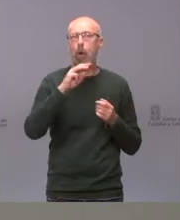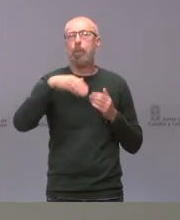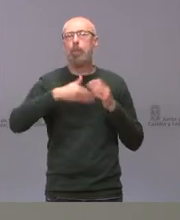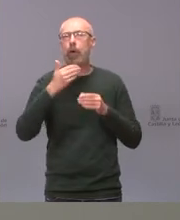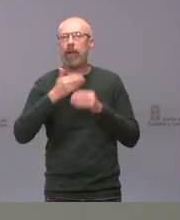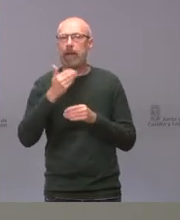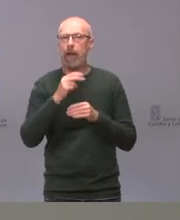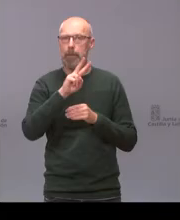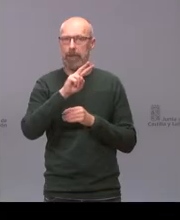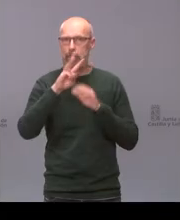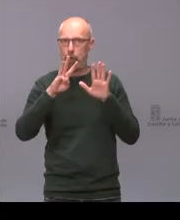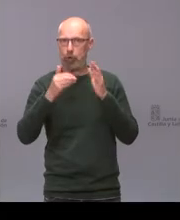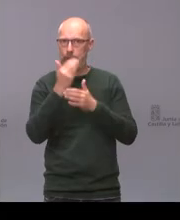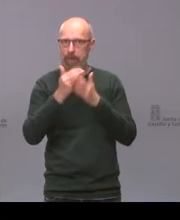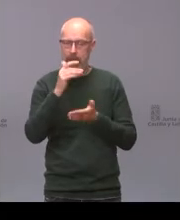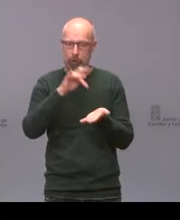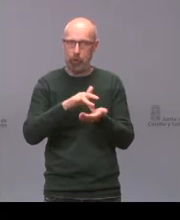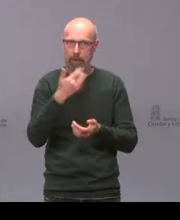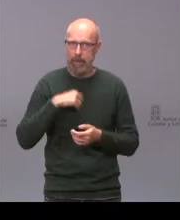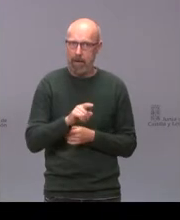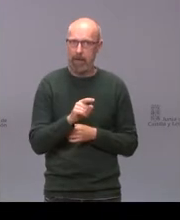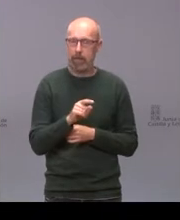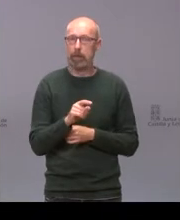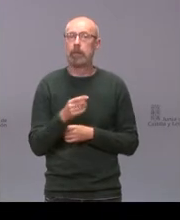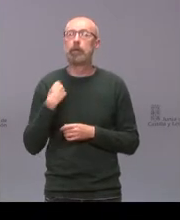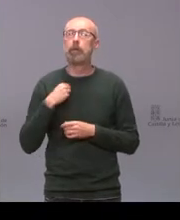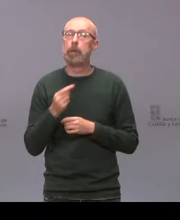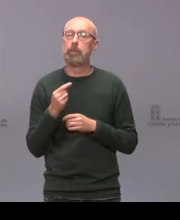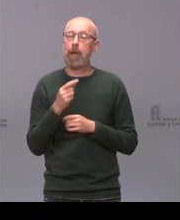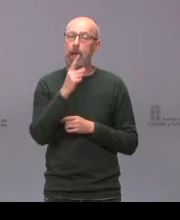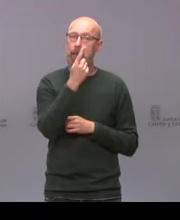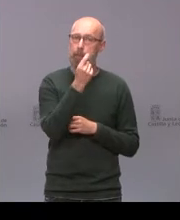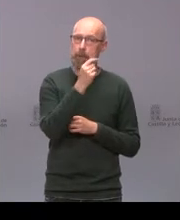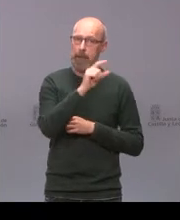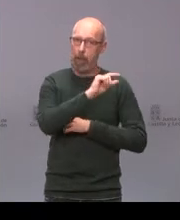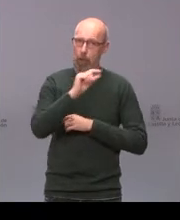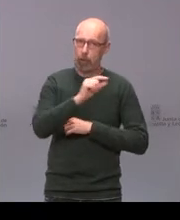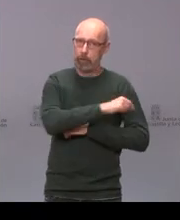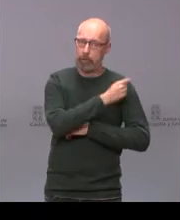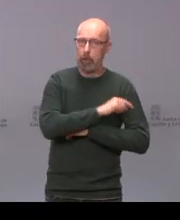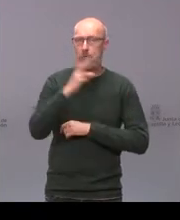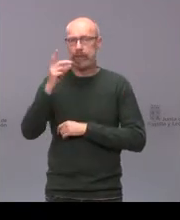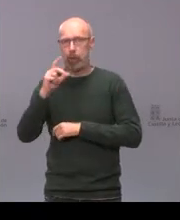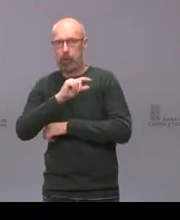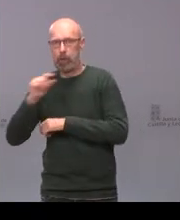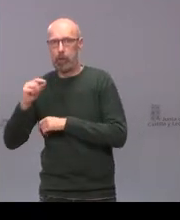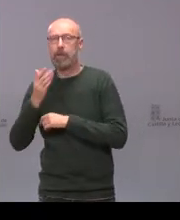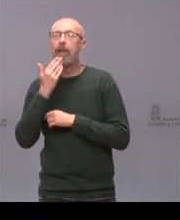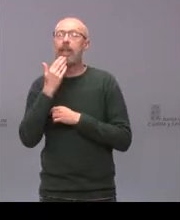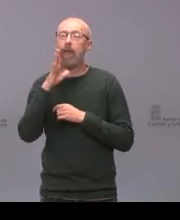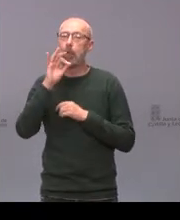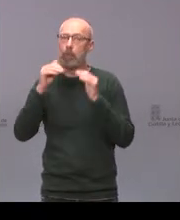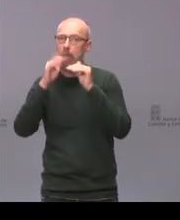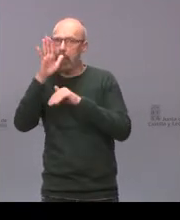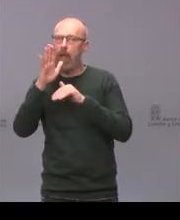observar cómo avanza la cobertura tanto en primera dosis como en segundas, en los grupos de edad por encima de 50 años. De hecho,